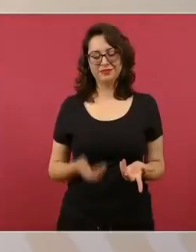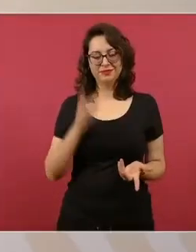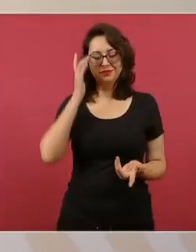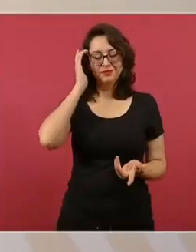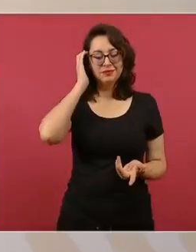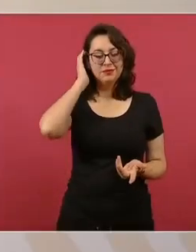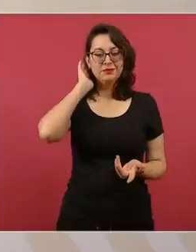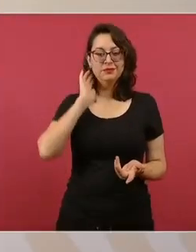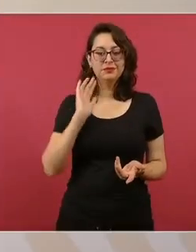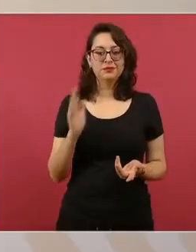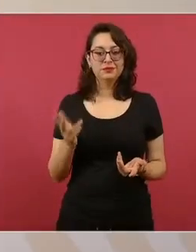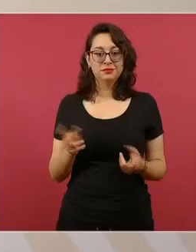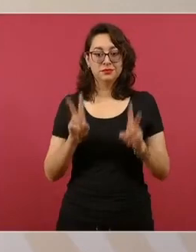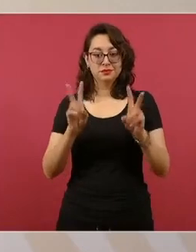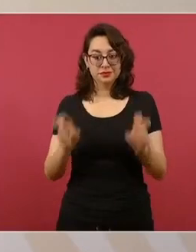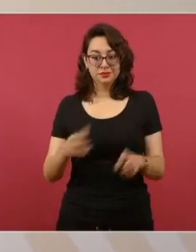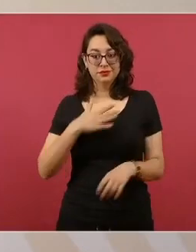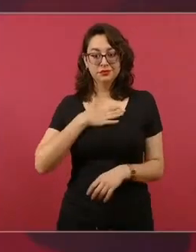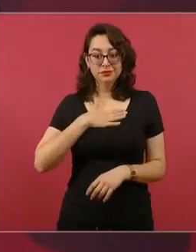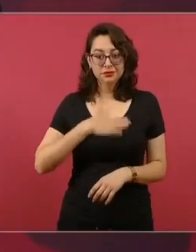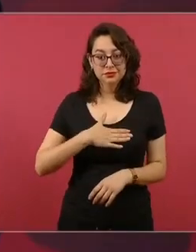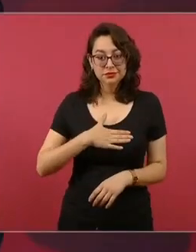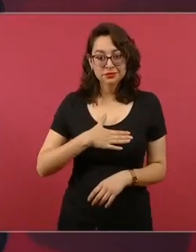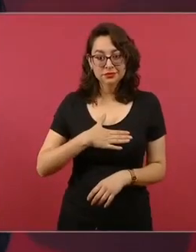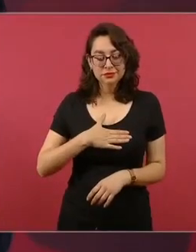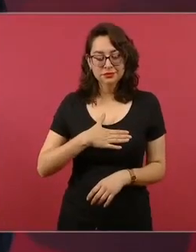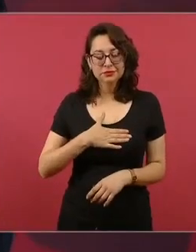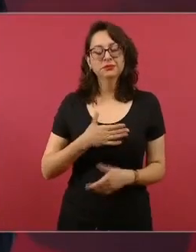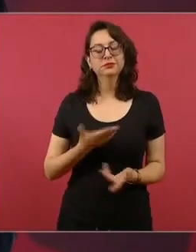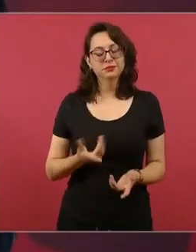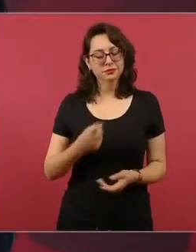un asunto de justicia, claro,